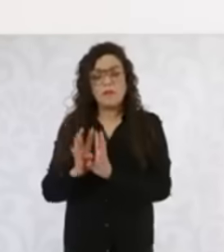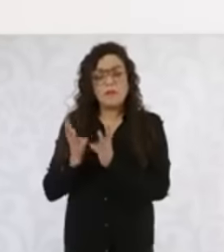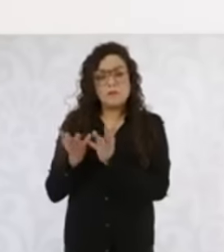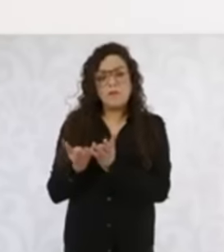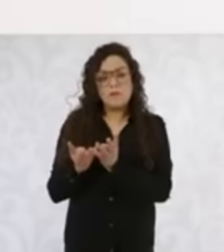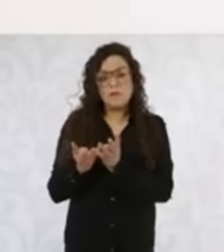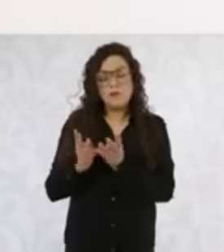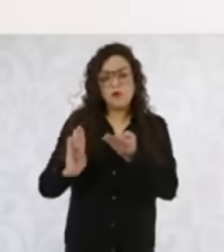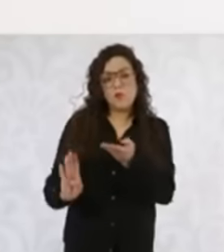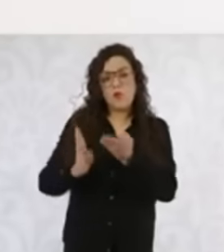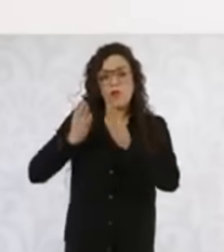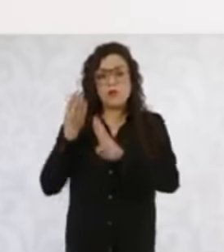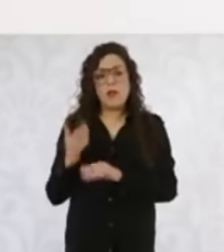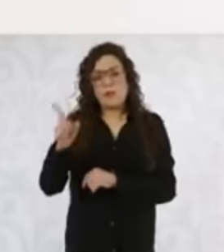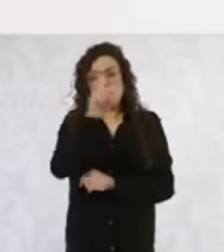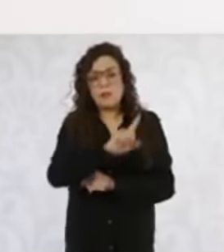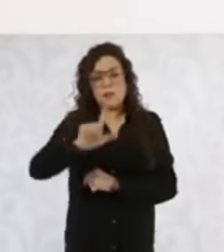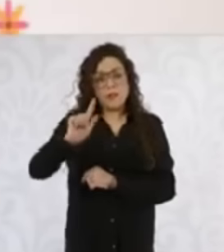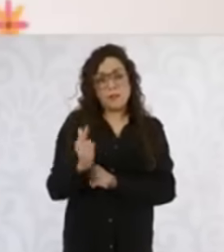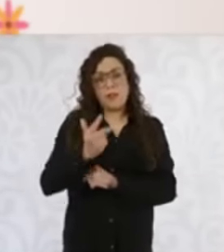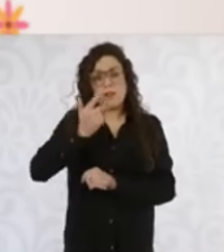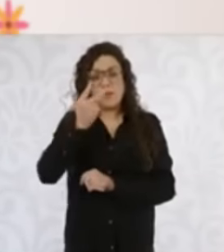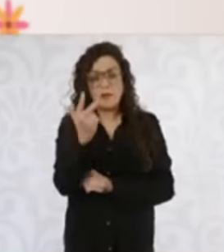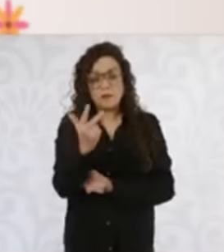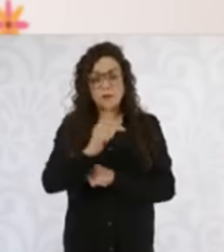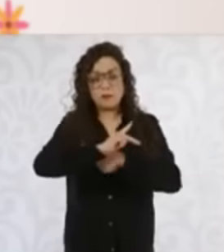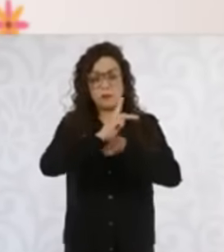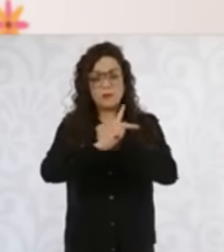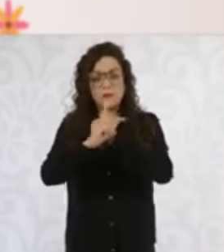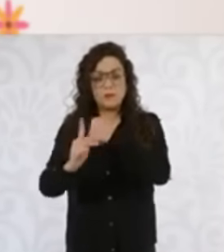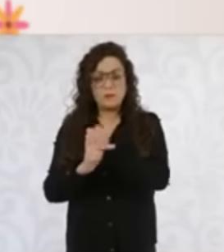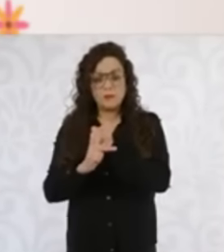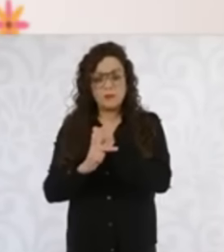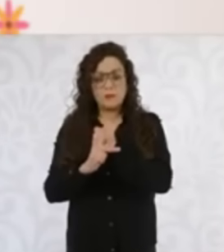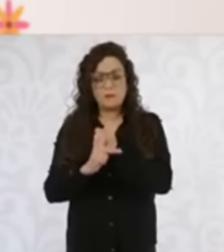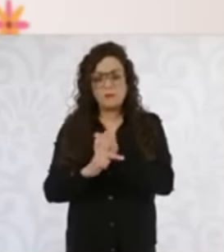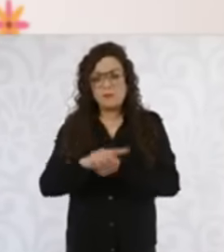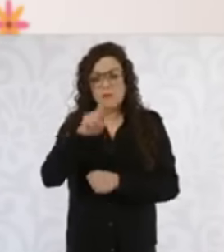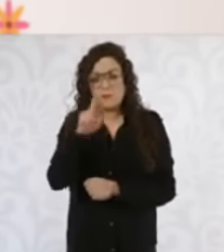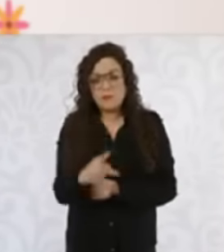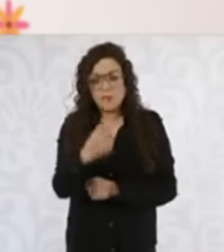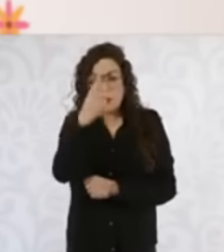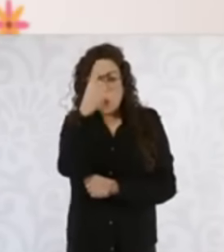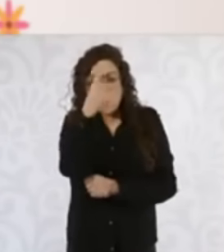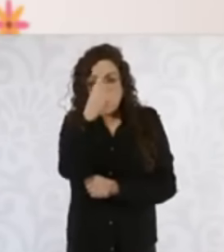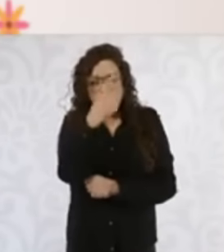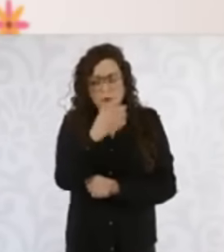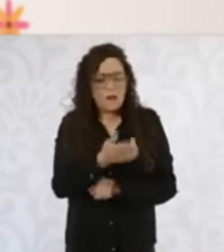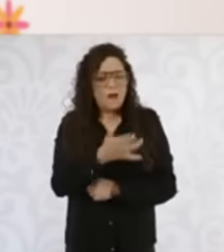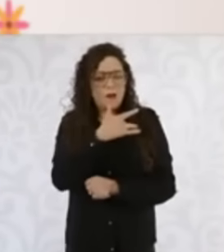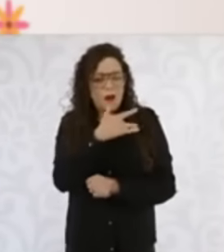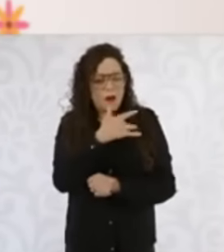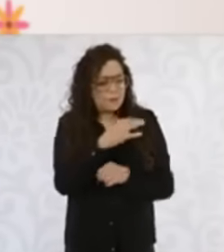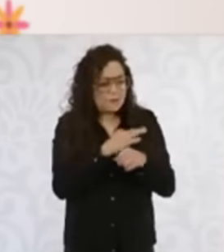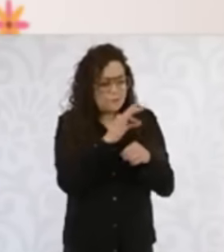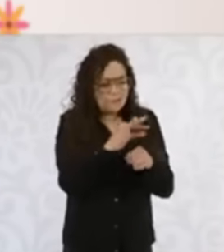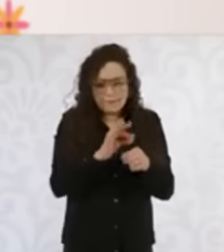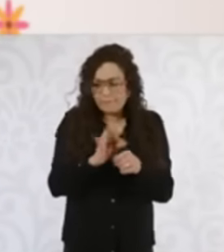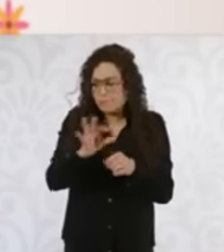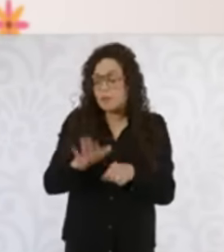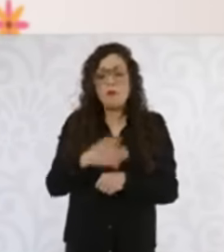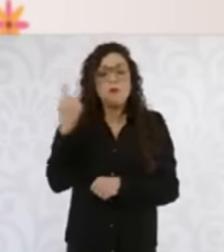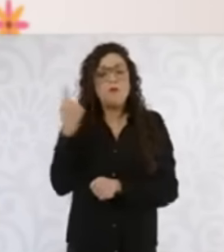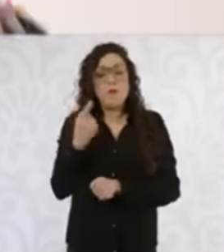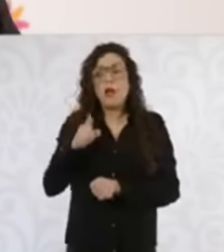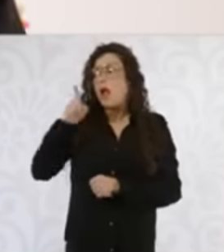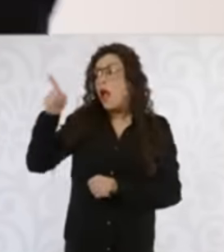las pensiones, es importante mencionar que el panorama económico del país influye directamente en cómo se ajustan las pensiones. Si bien